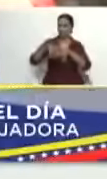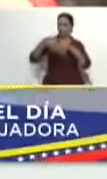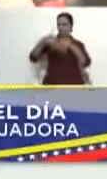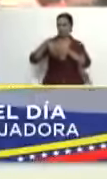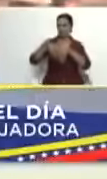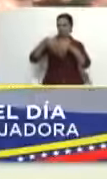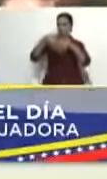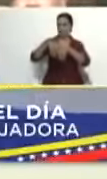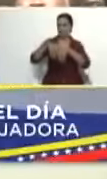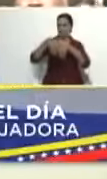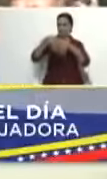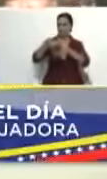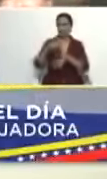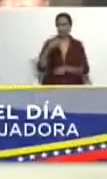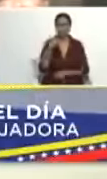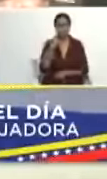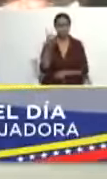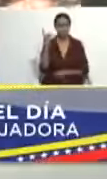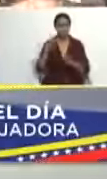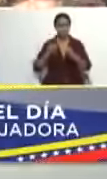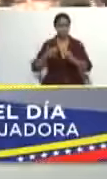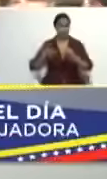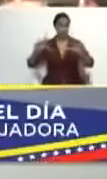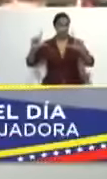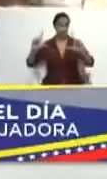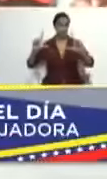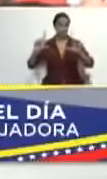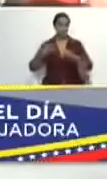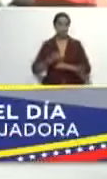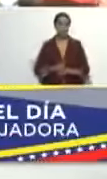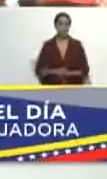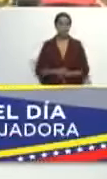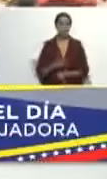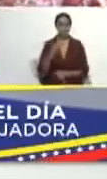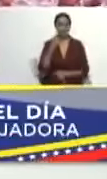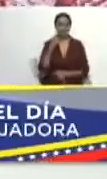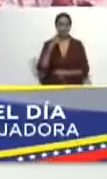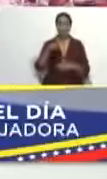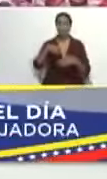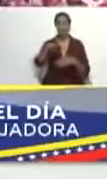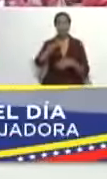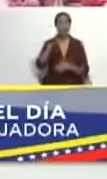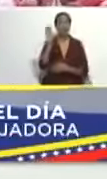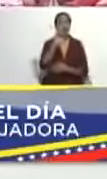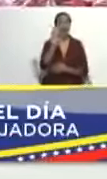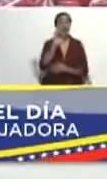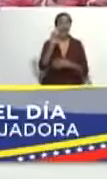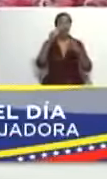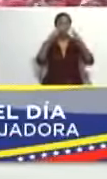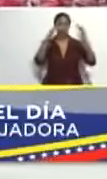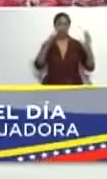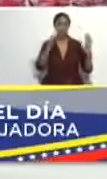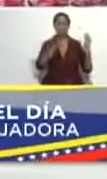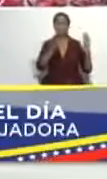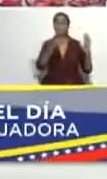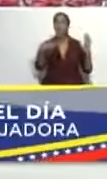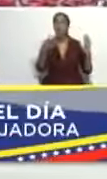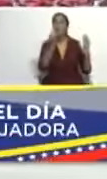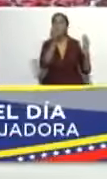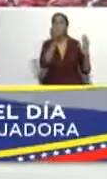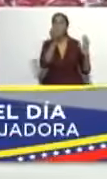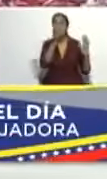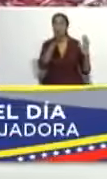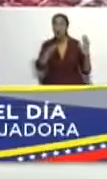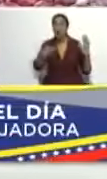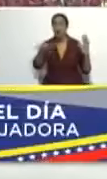Y sigue la marcha. Vamos a poner algunas imágenes acá a las afueras del Palacio de Miraflores. Mira, ahí veníamos caminando, estamos